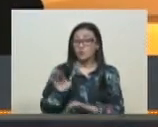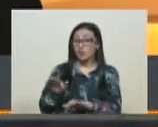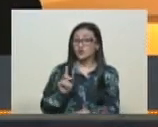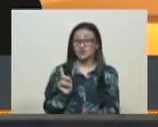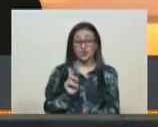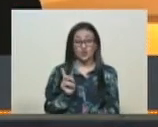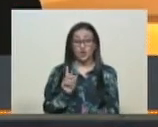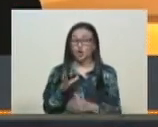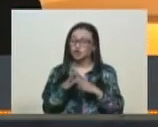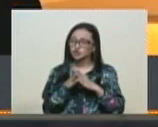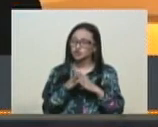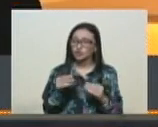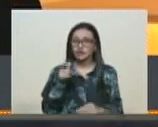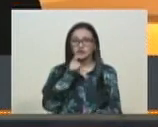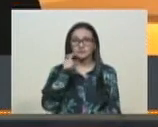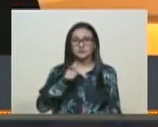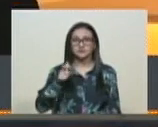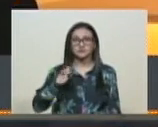Venezuela.